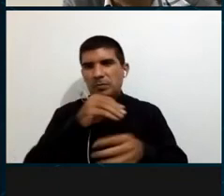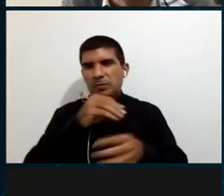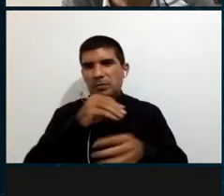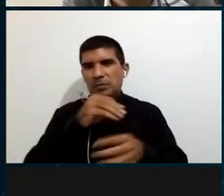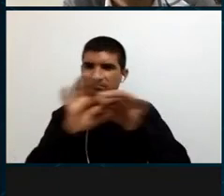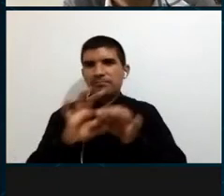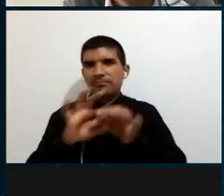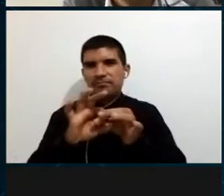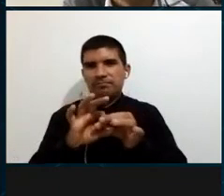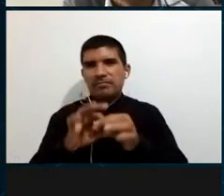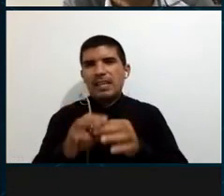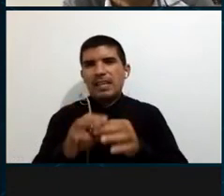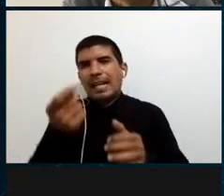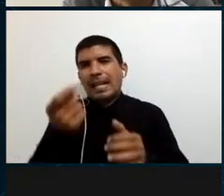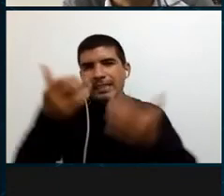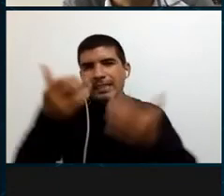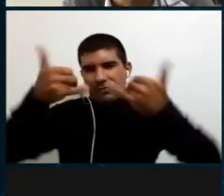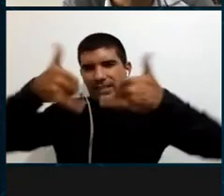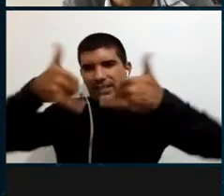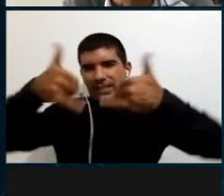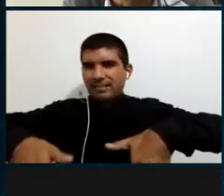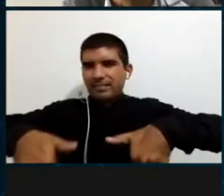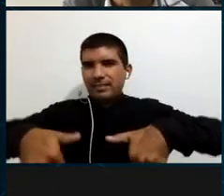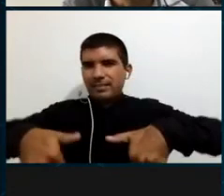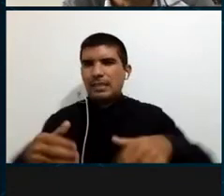en resumen,